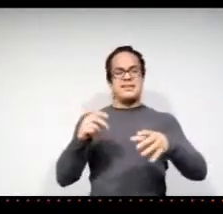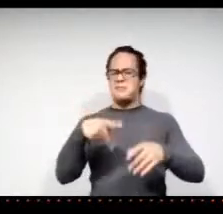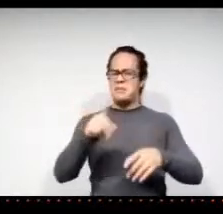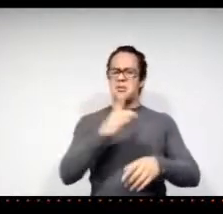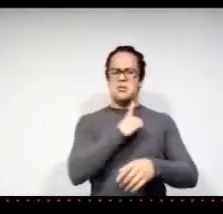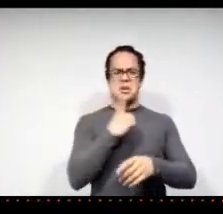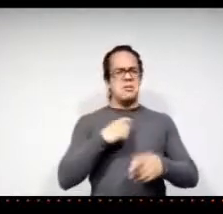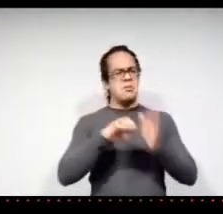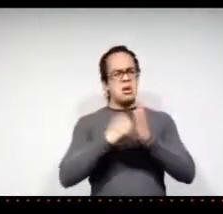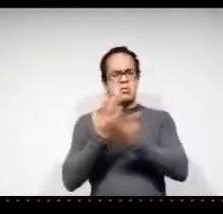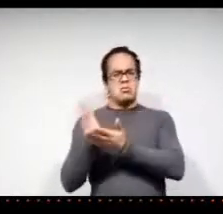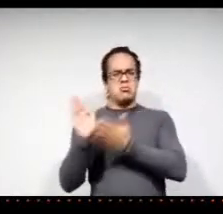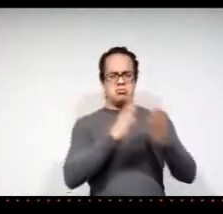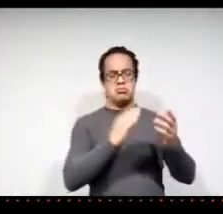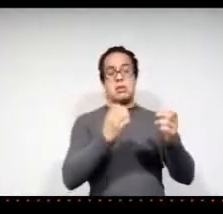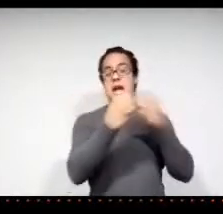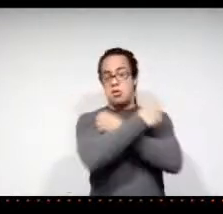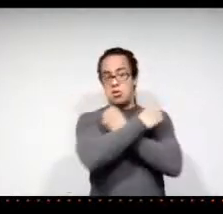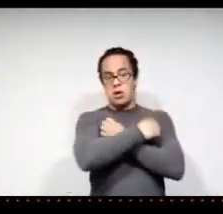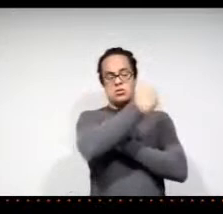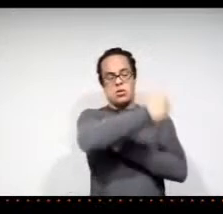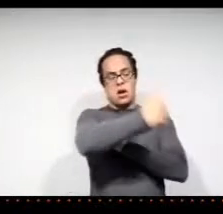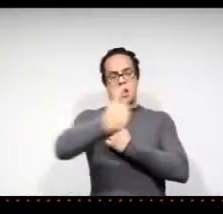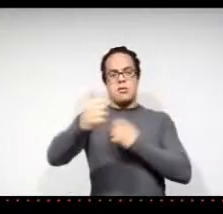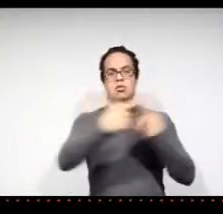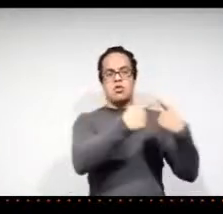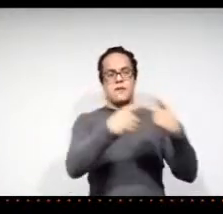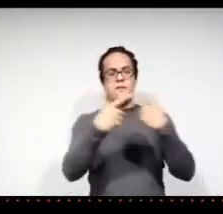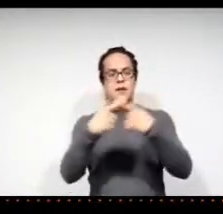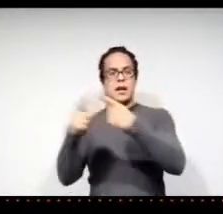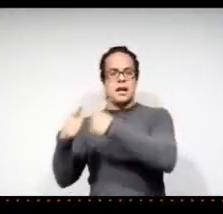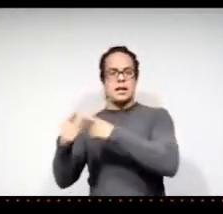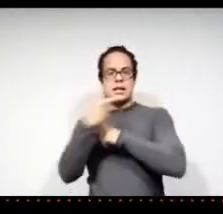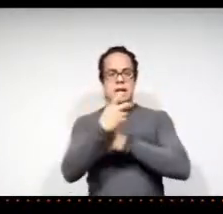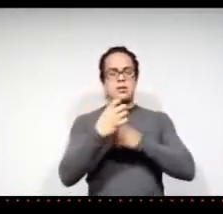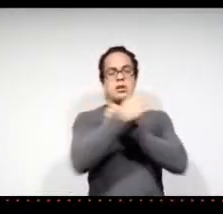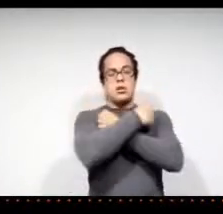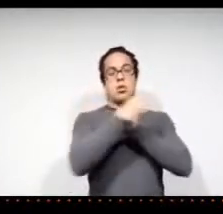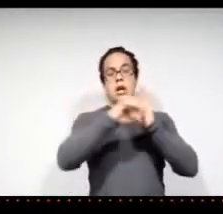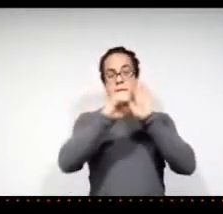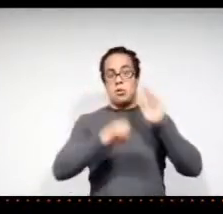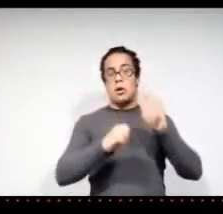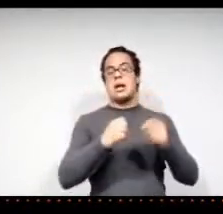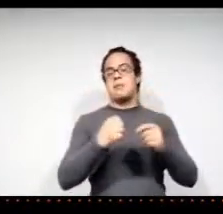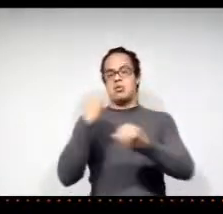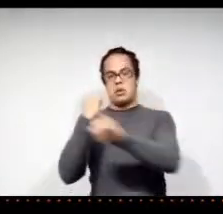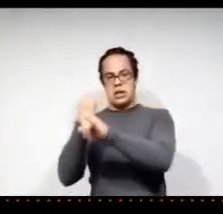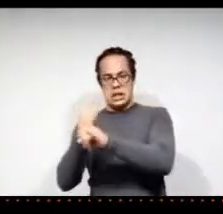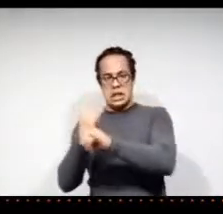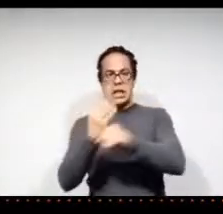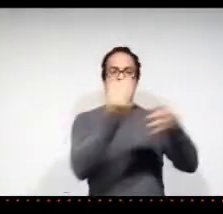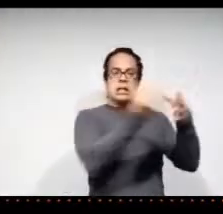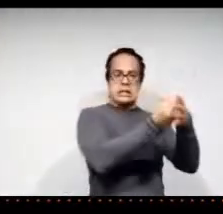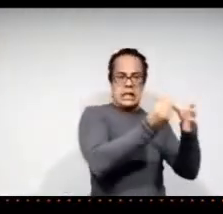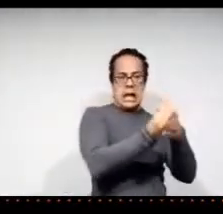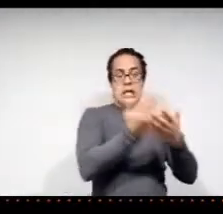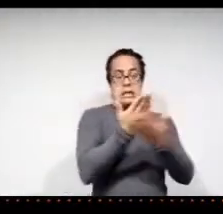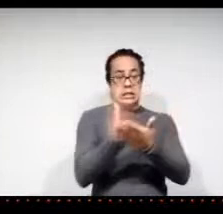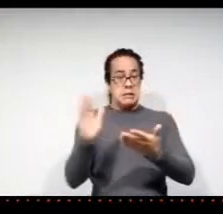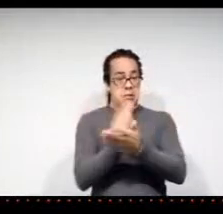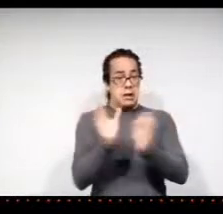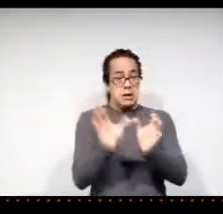otra. Entonces, sin duda, la modalidad presencial y la modalidad totalmente en línea han existido y seguirán